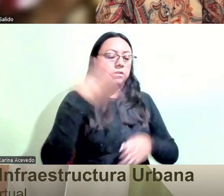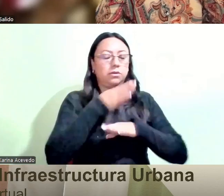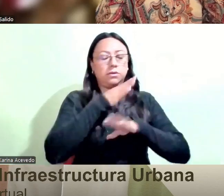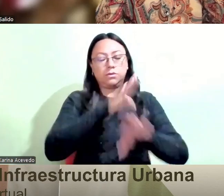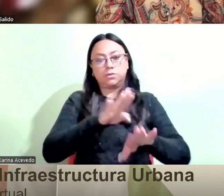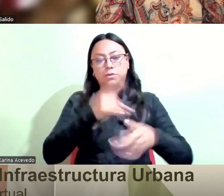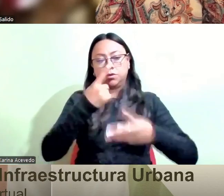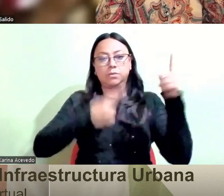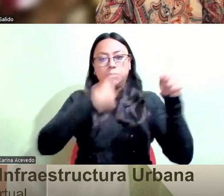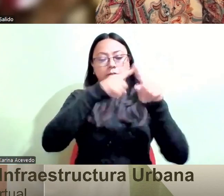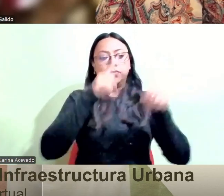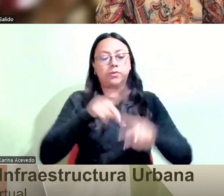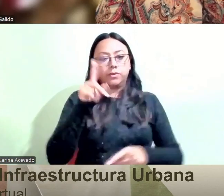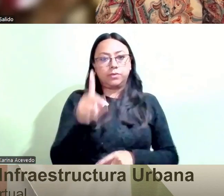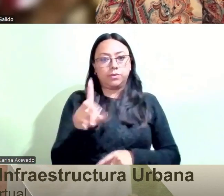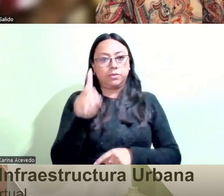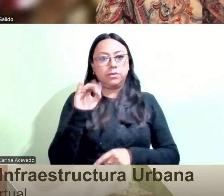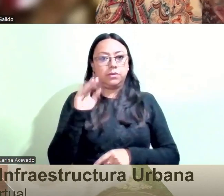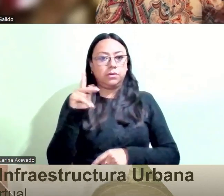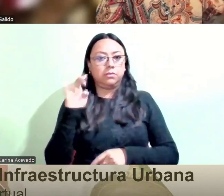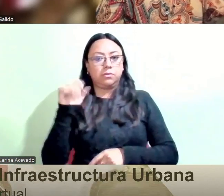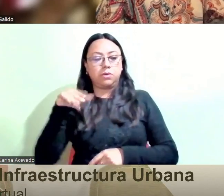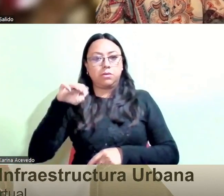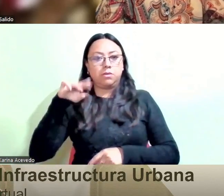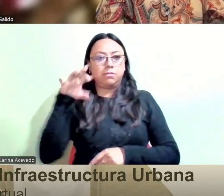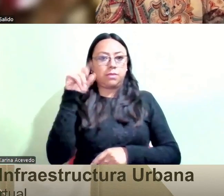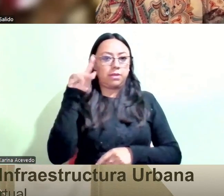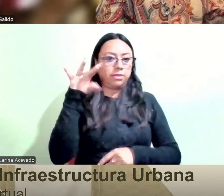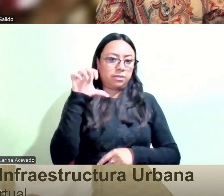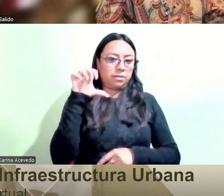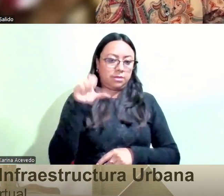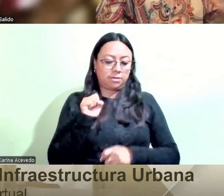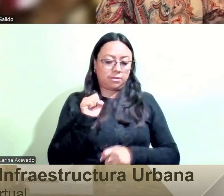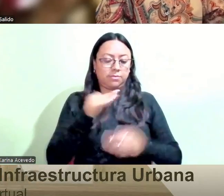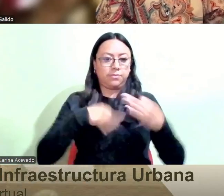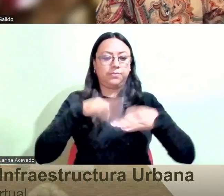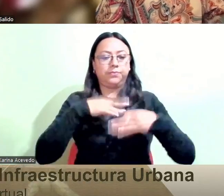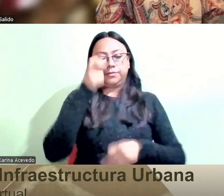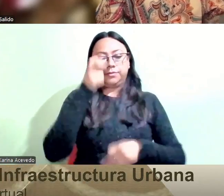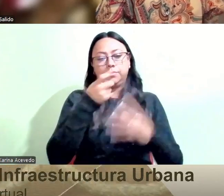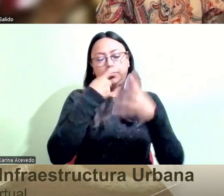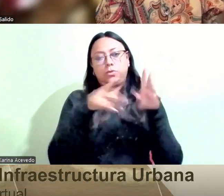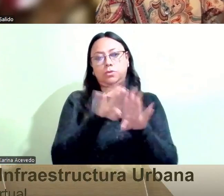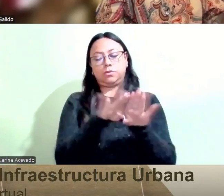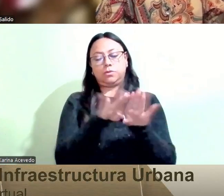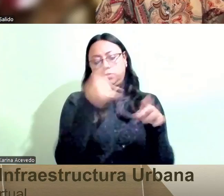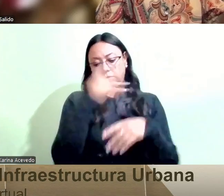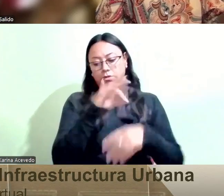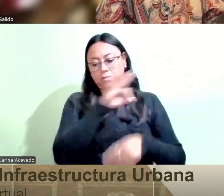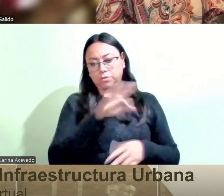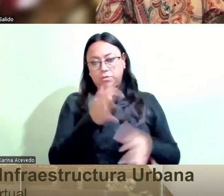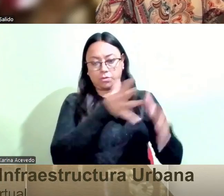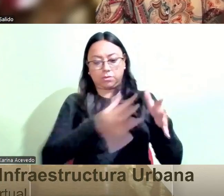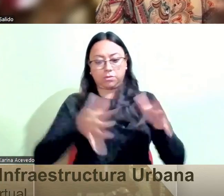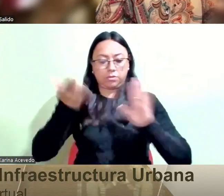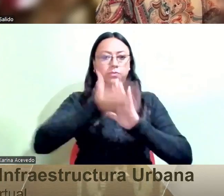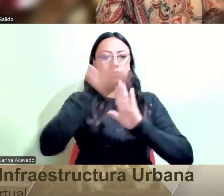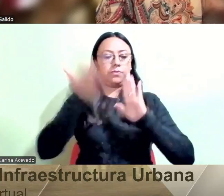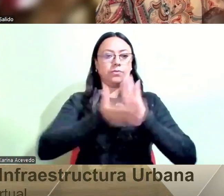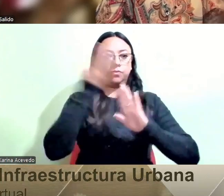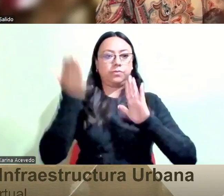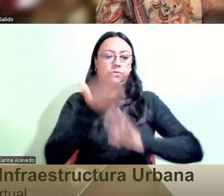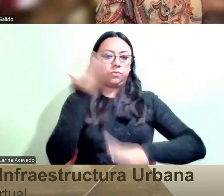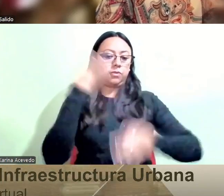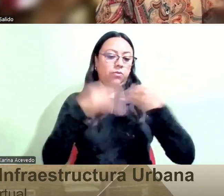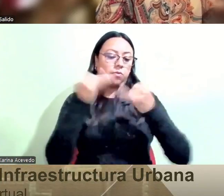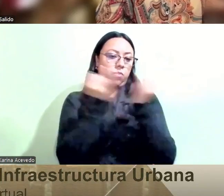cuales nuestro país es parte y que precisan que se deben conceder todas las facilidades para el ejercicio de las funciones y de las